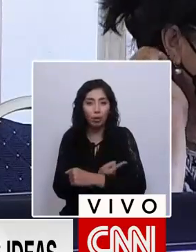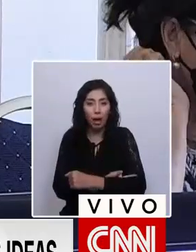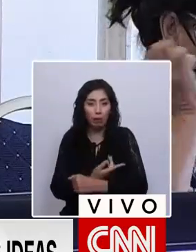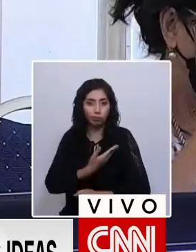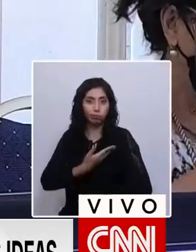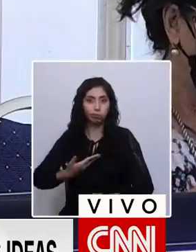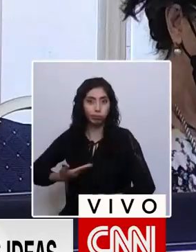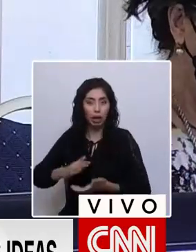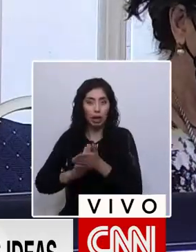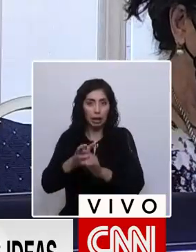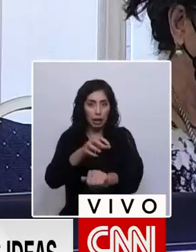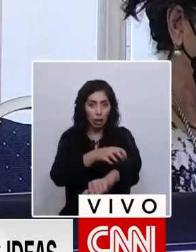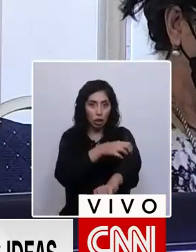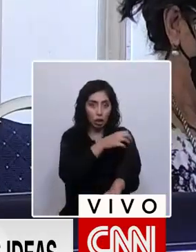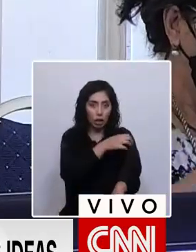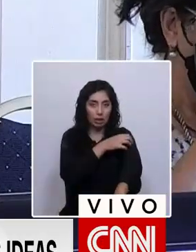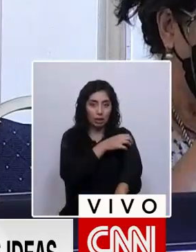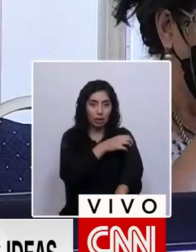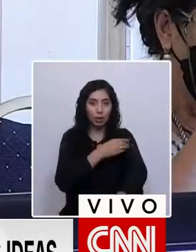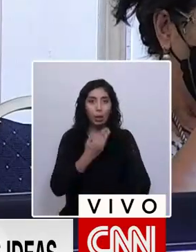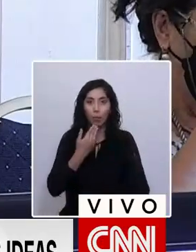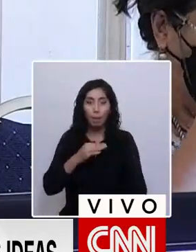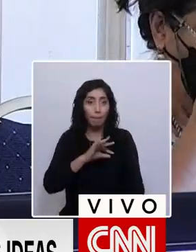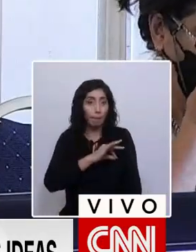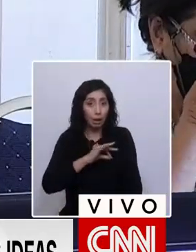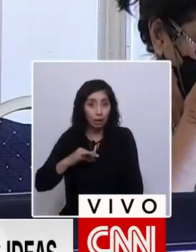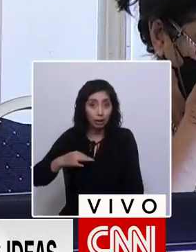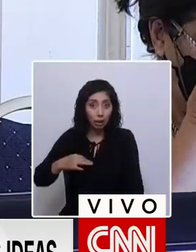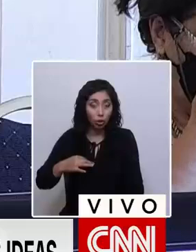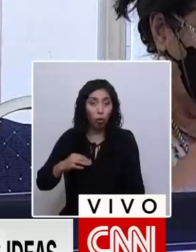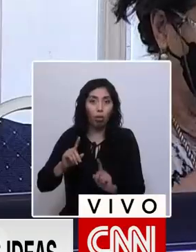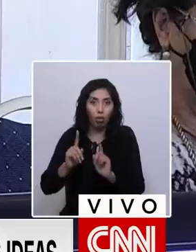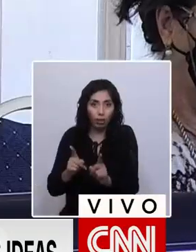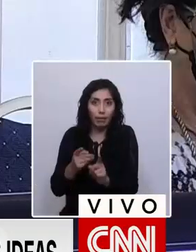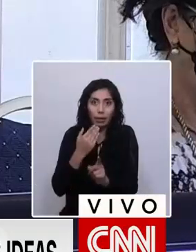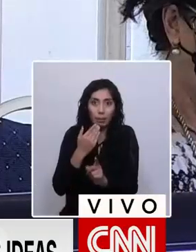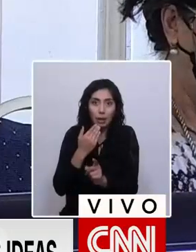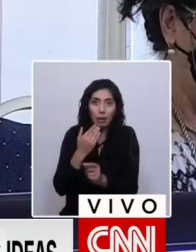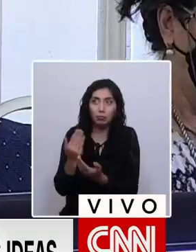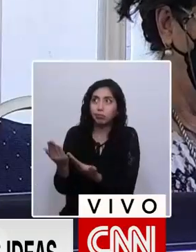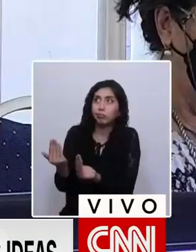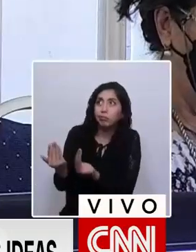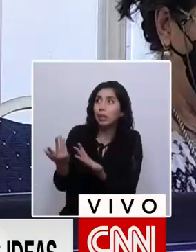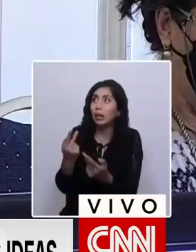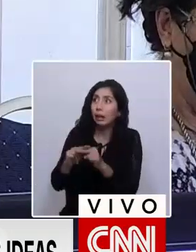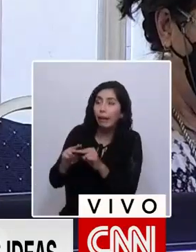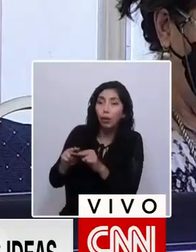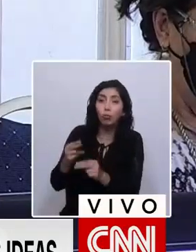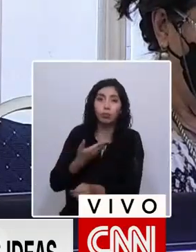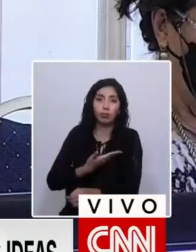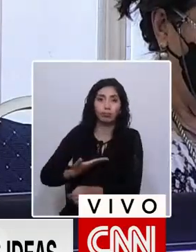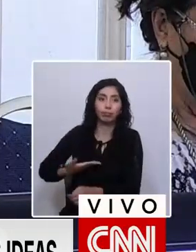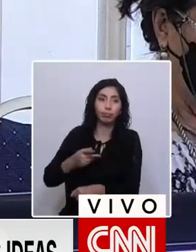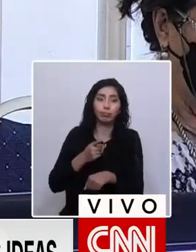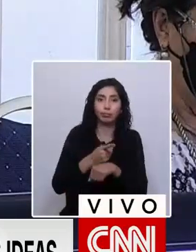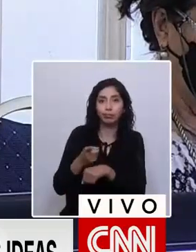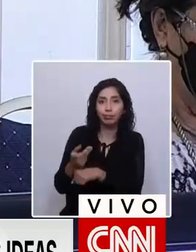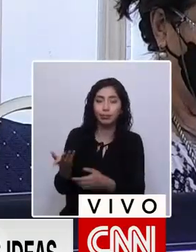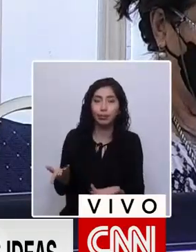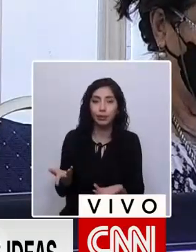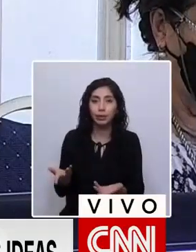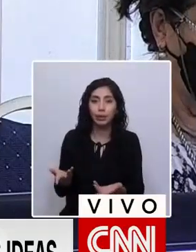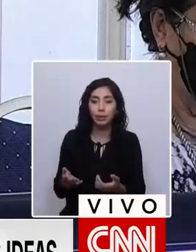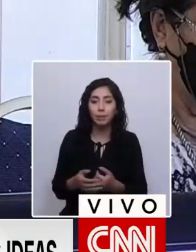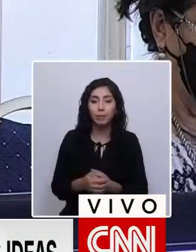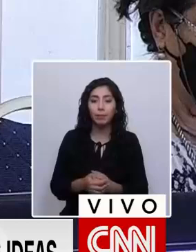de vista. Hay otros que dicen que son de la derecha un poco más moderada, que de todas maneras dicen que sienten que falta articulación, conversación,